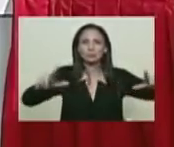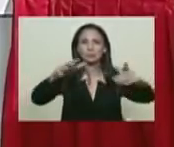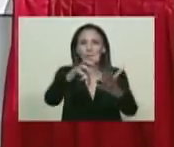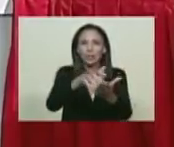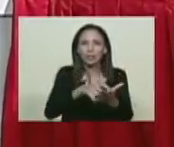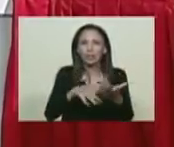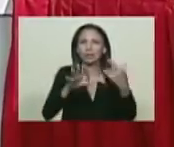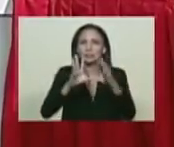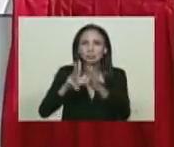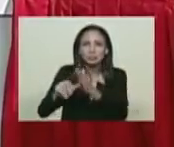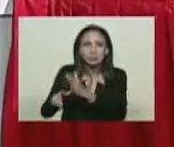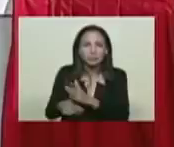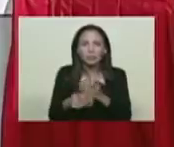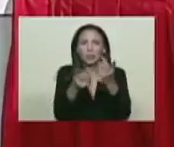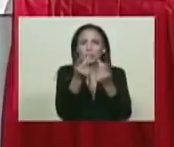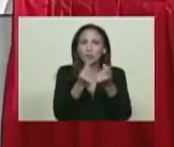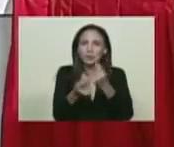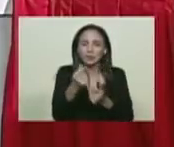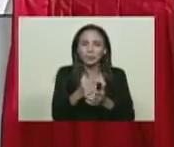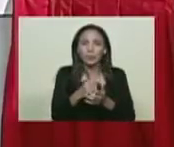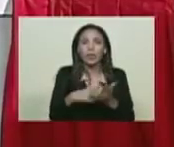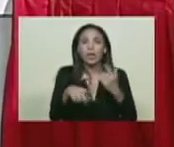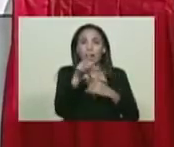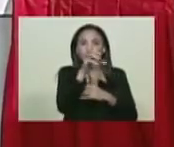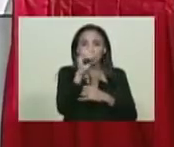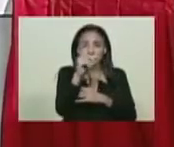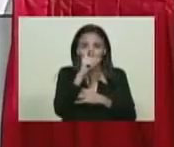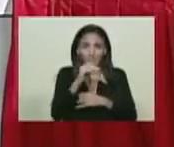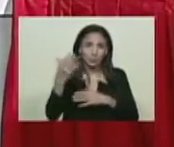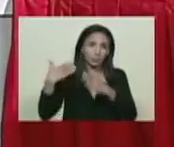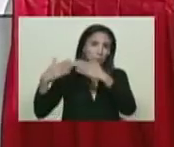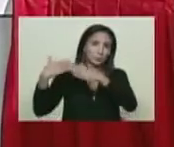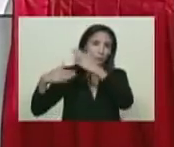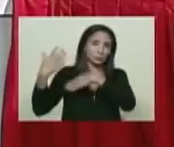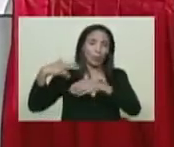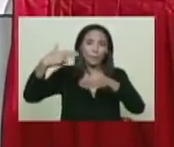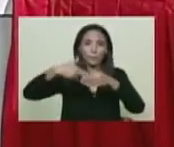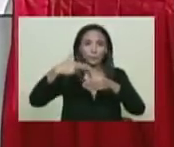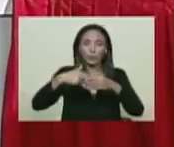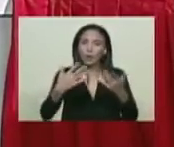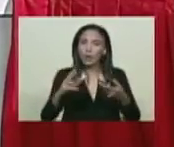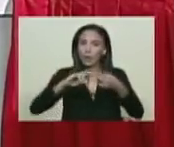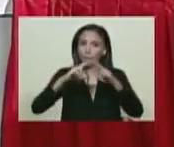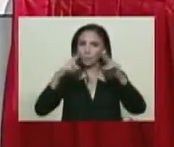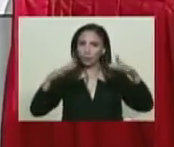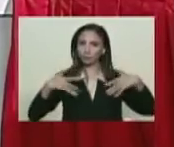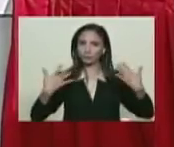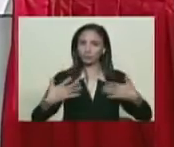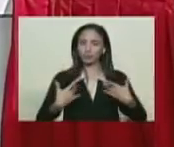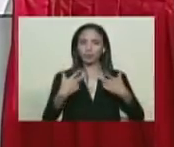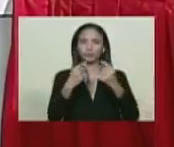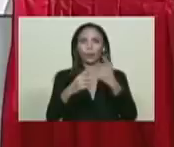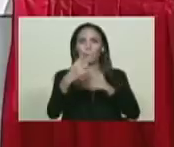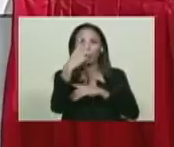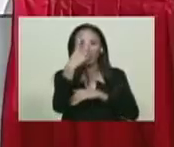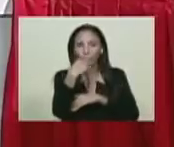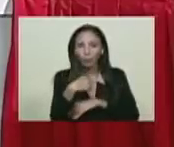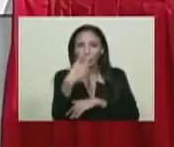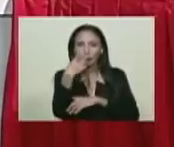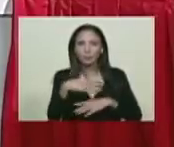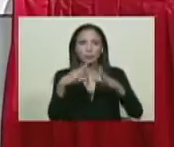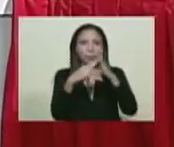Venezuela. Y luego hace 100 años, cuando llegó el petróleo, en vez de llegar la prosperidad y la felicidad, llegó la pobreza y la